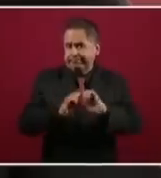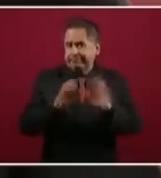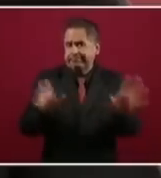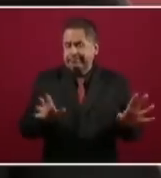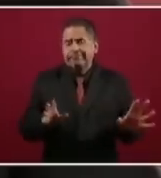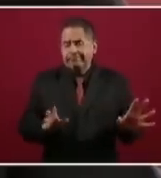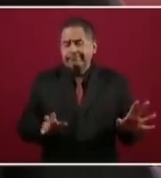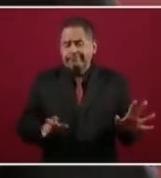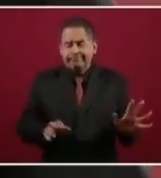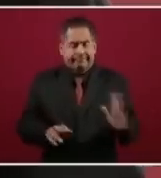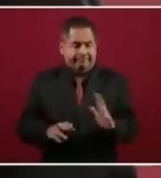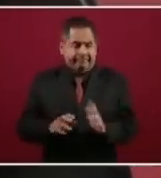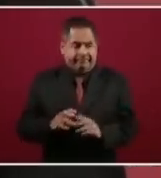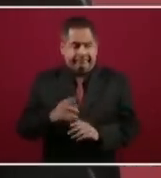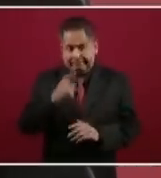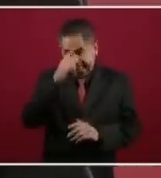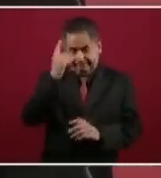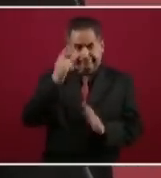Reglas